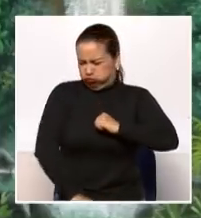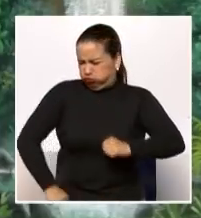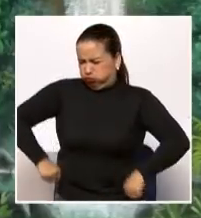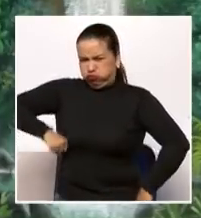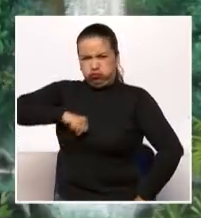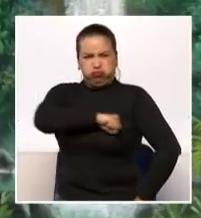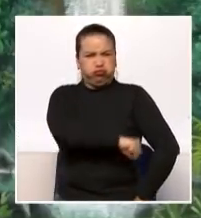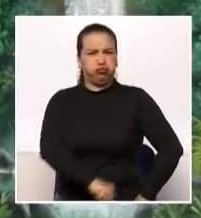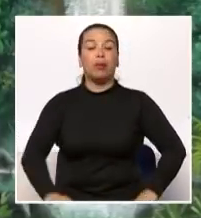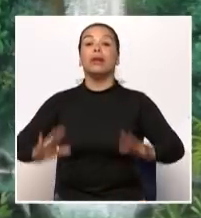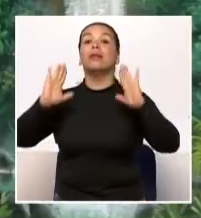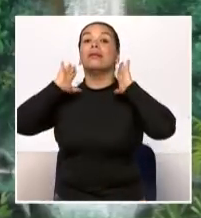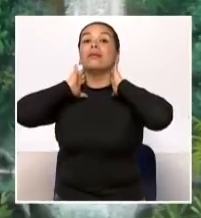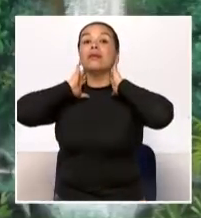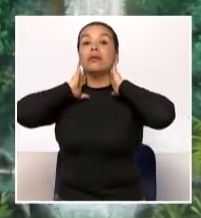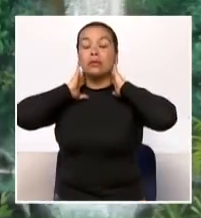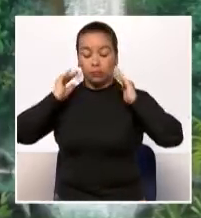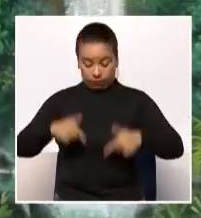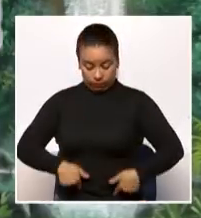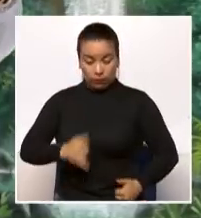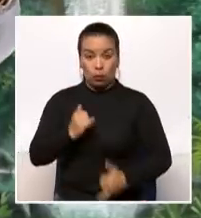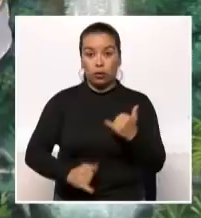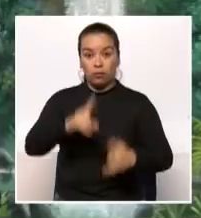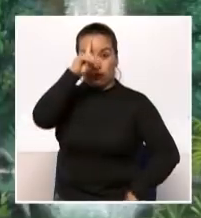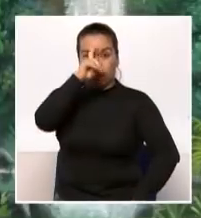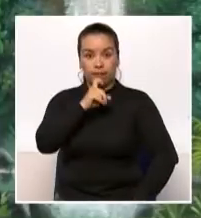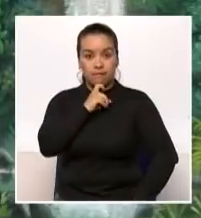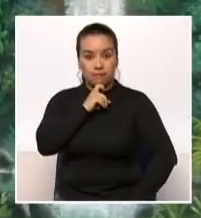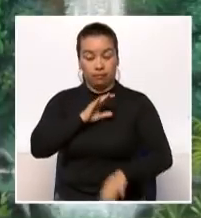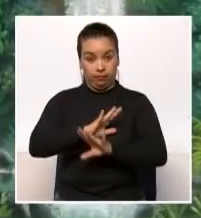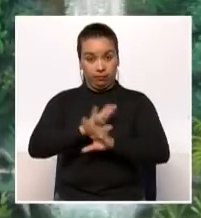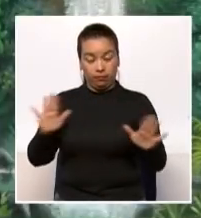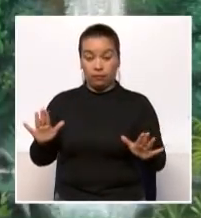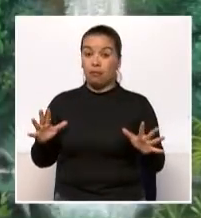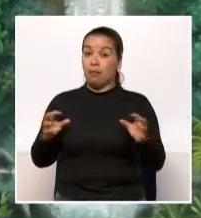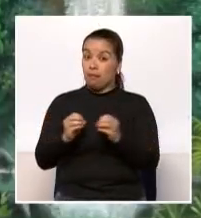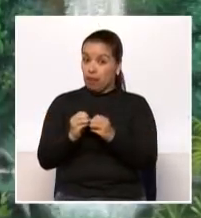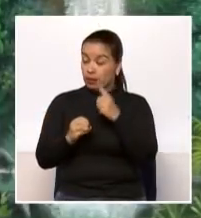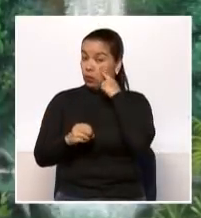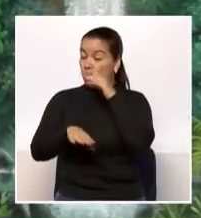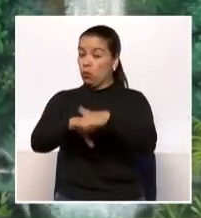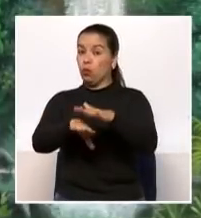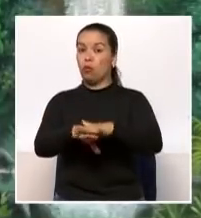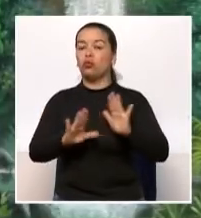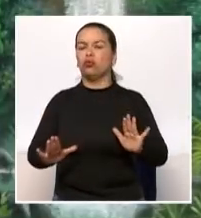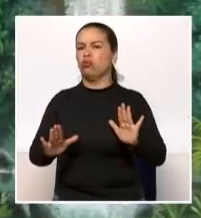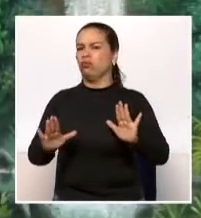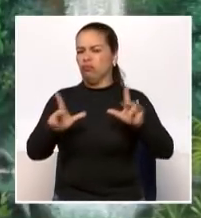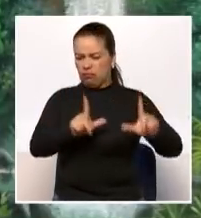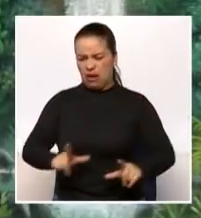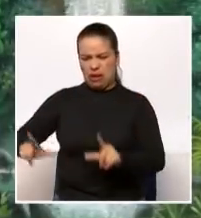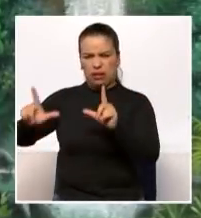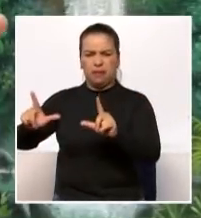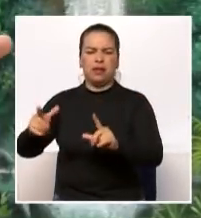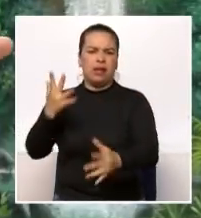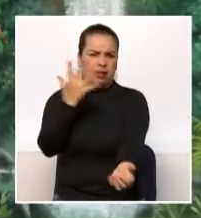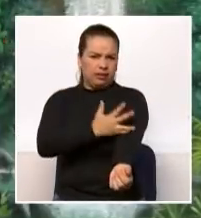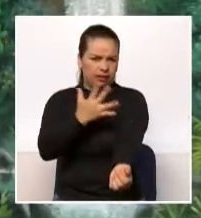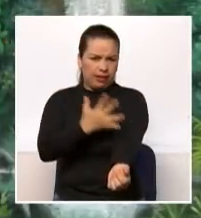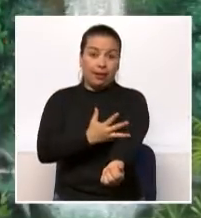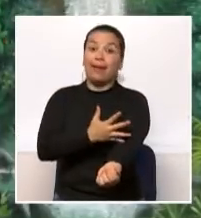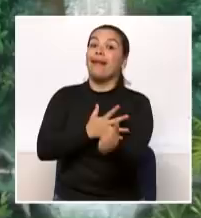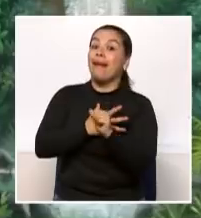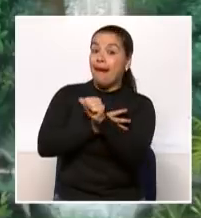de cuello a genitales. Y adicionalmente, vengan para hacerles los exámenes de sangre y a las